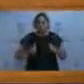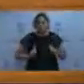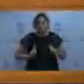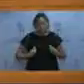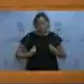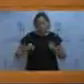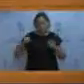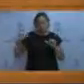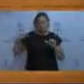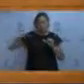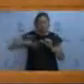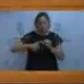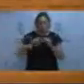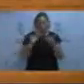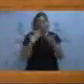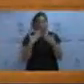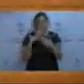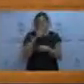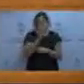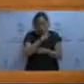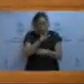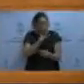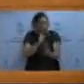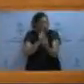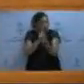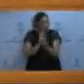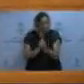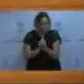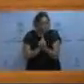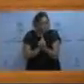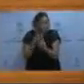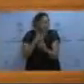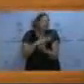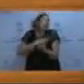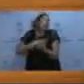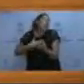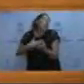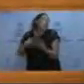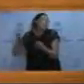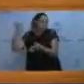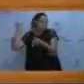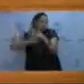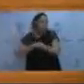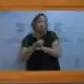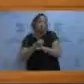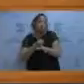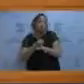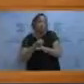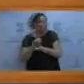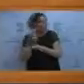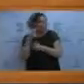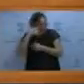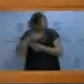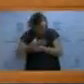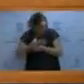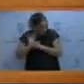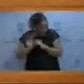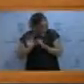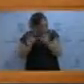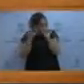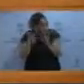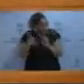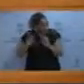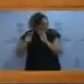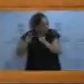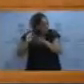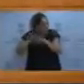va a ser la entrevista personal y pongo a quien me da la gana. Y esa es la realidad, ¿no? Es el mejor método para que ustedes elijan a los que